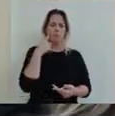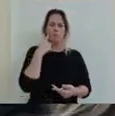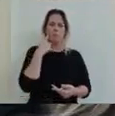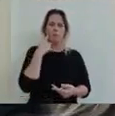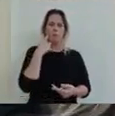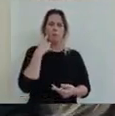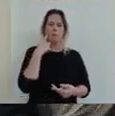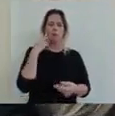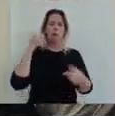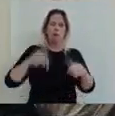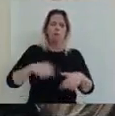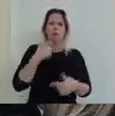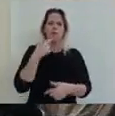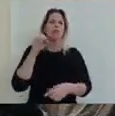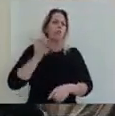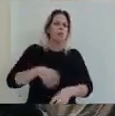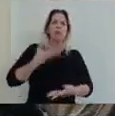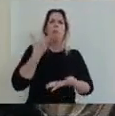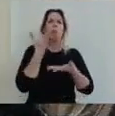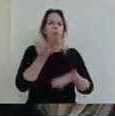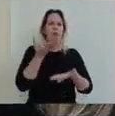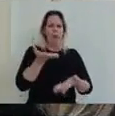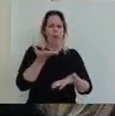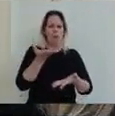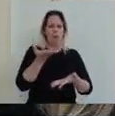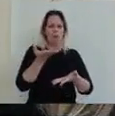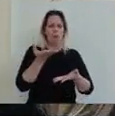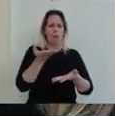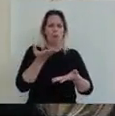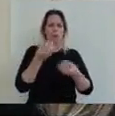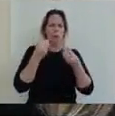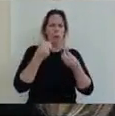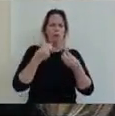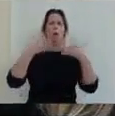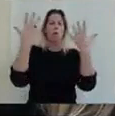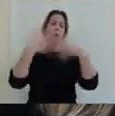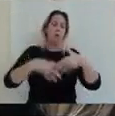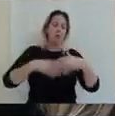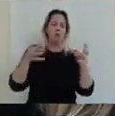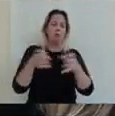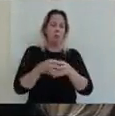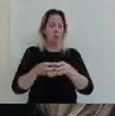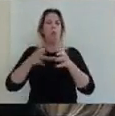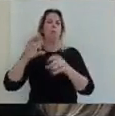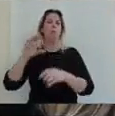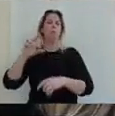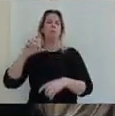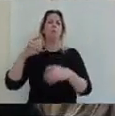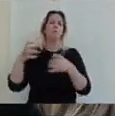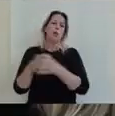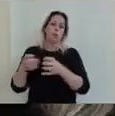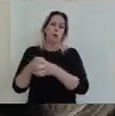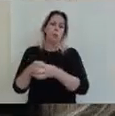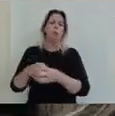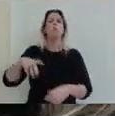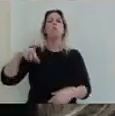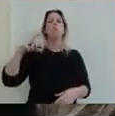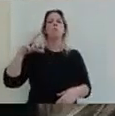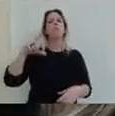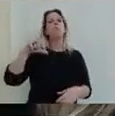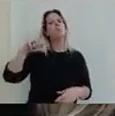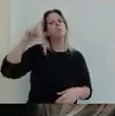acá solicitando es, a través de un proyecto, el pase a comisión. No estamos pidiendo ni que se someta al orden del día.